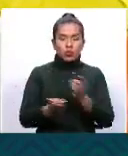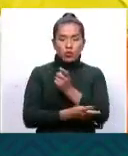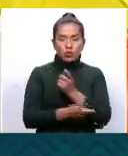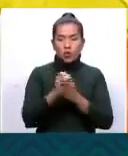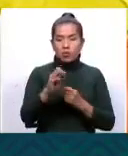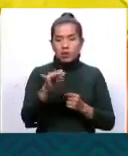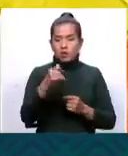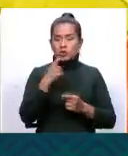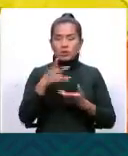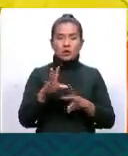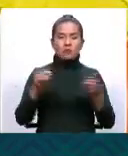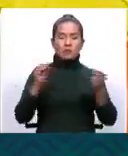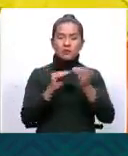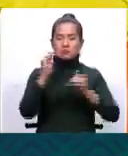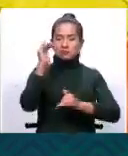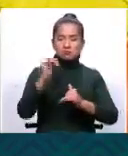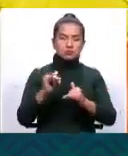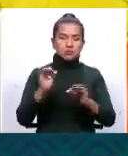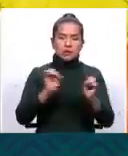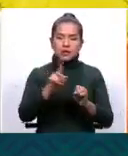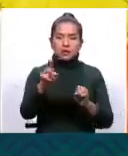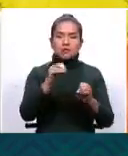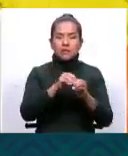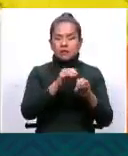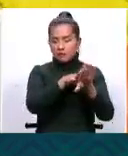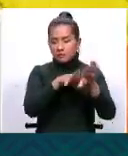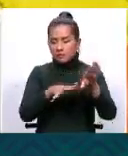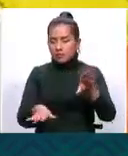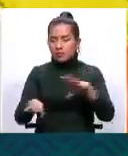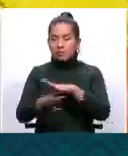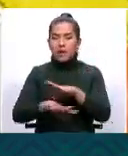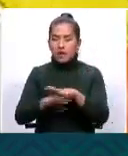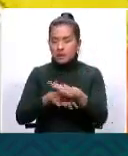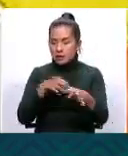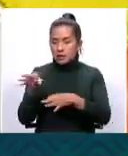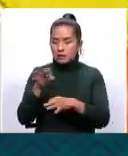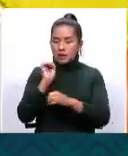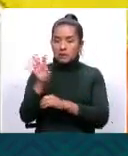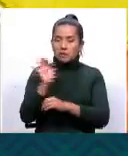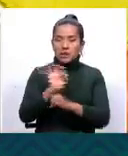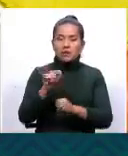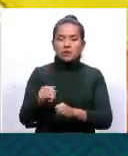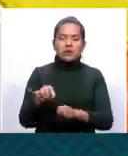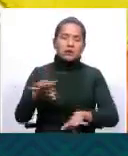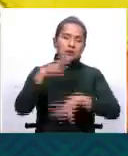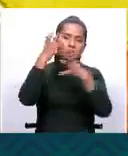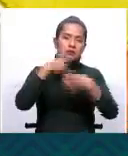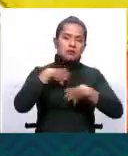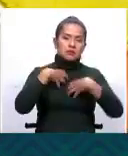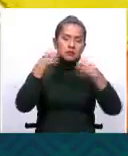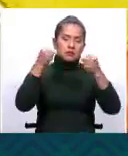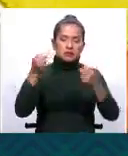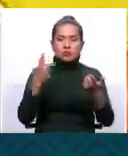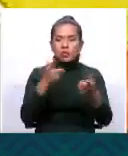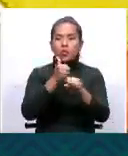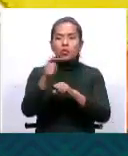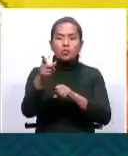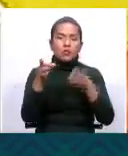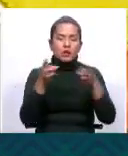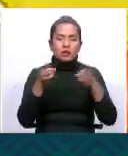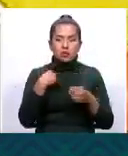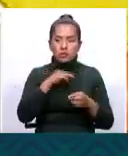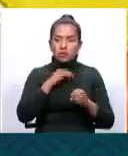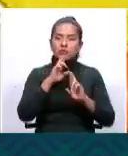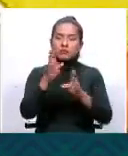no ha bajado hasta las bases, ¿no? Sin embargo, creo que eso también es parte de la responsabilidad de todo el Comité